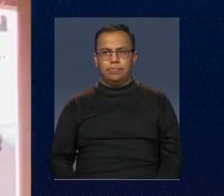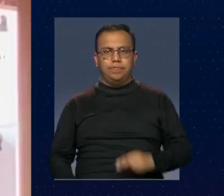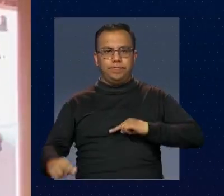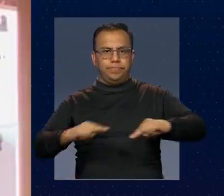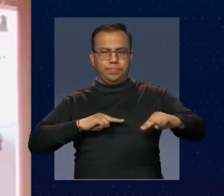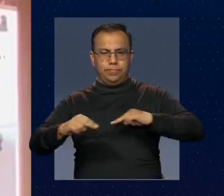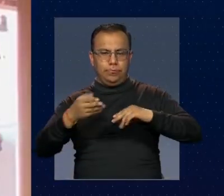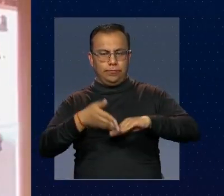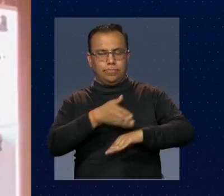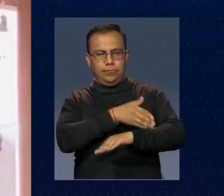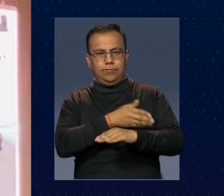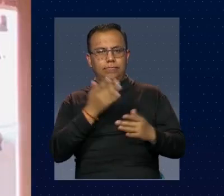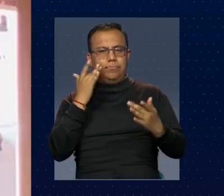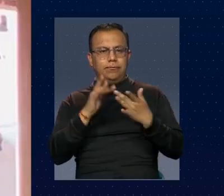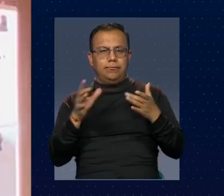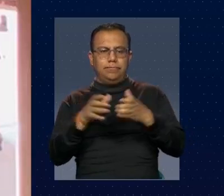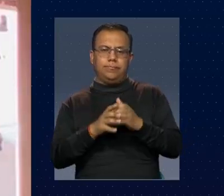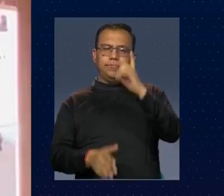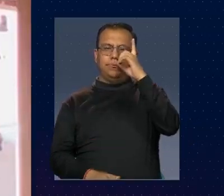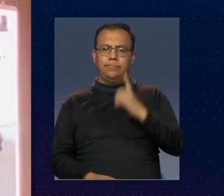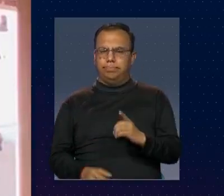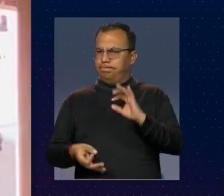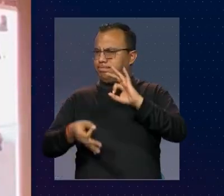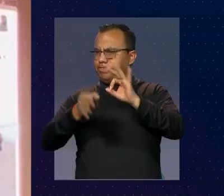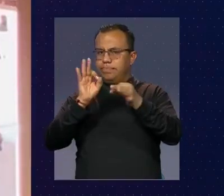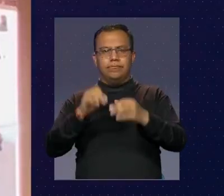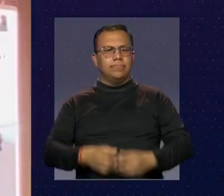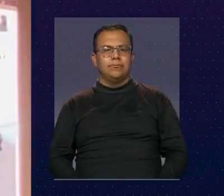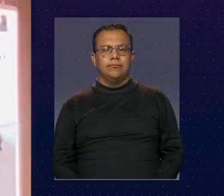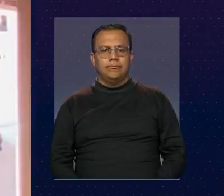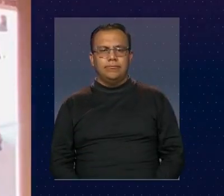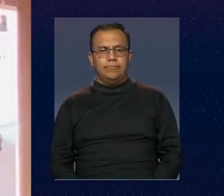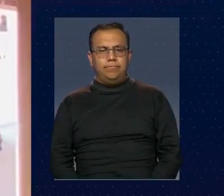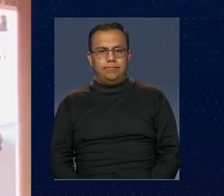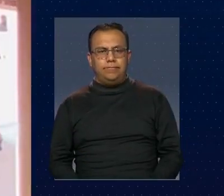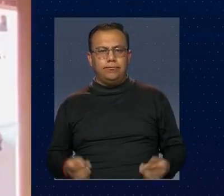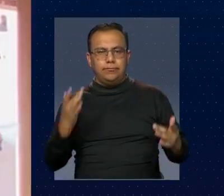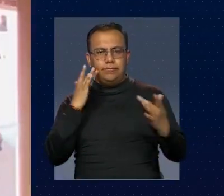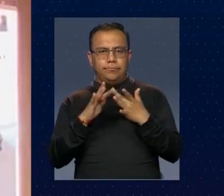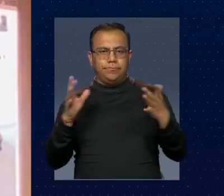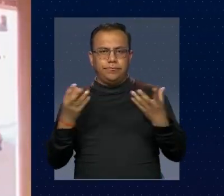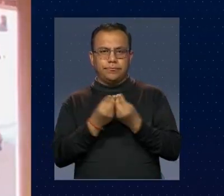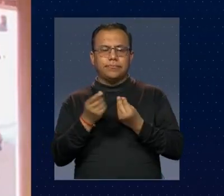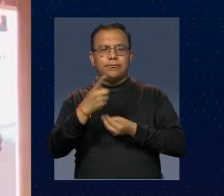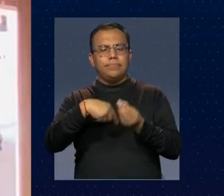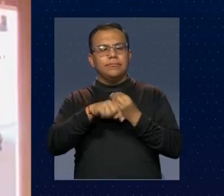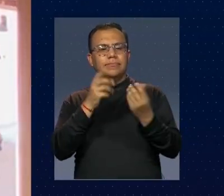administración anterior se tomó una medida injusta, donde